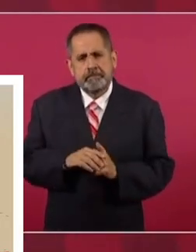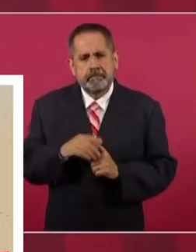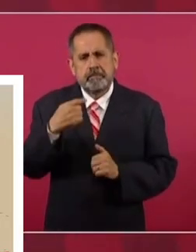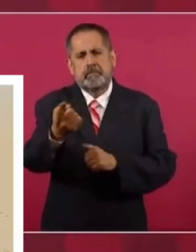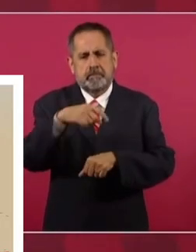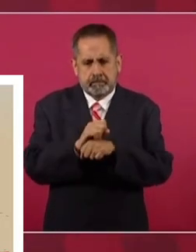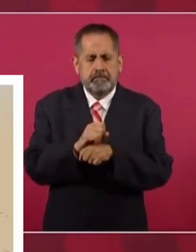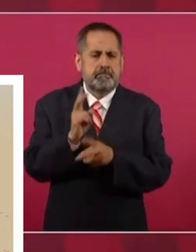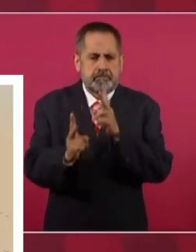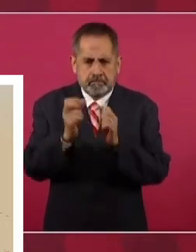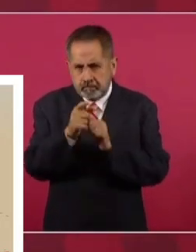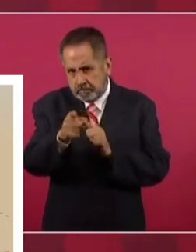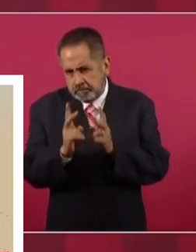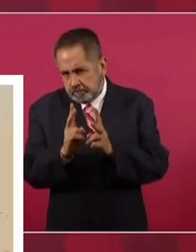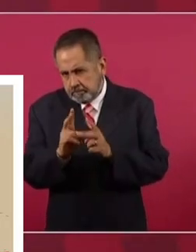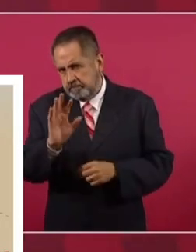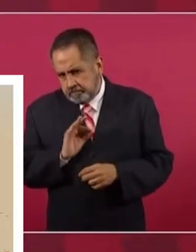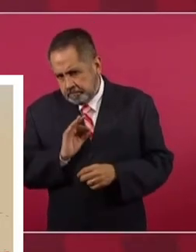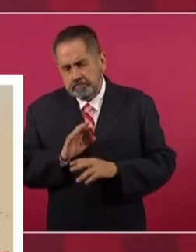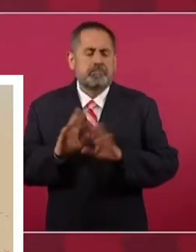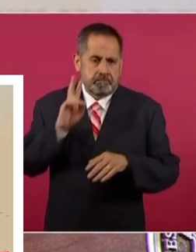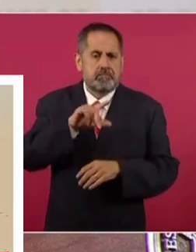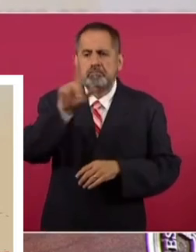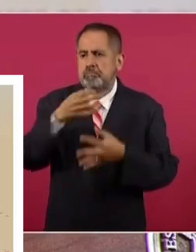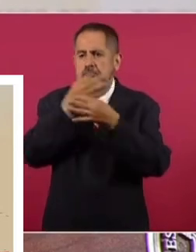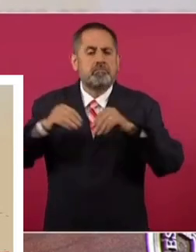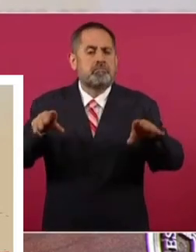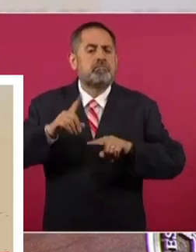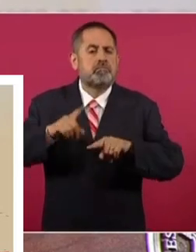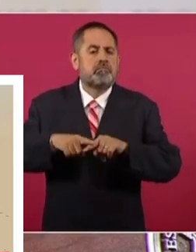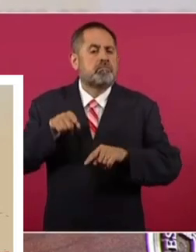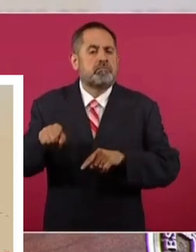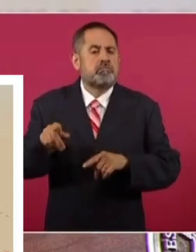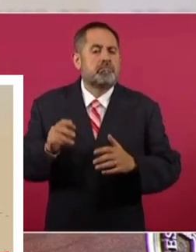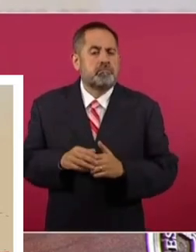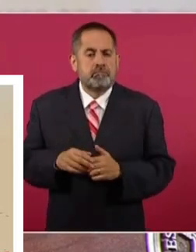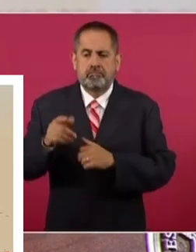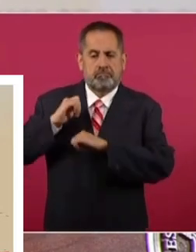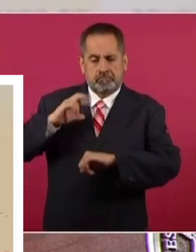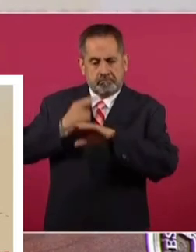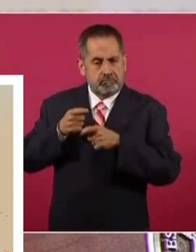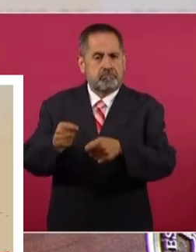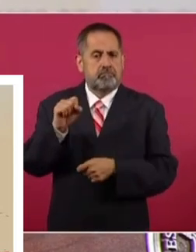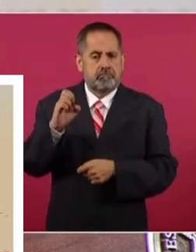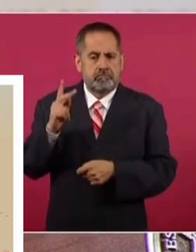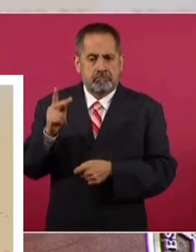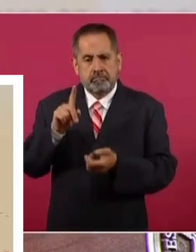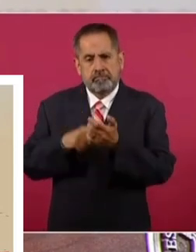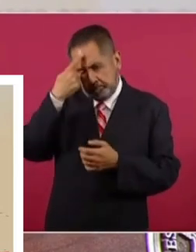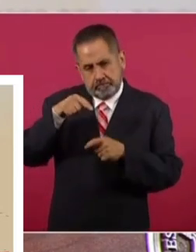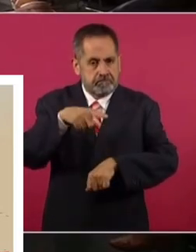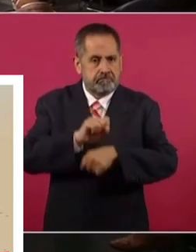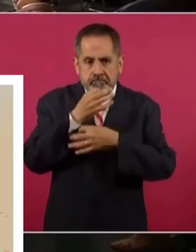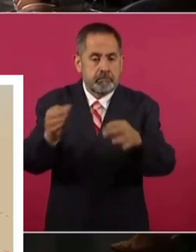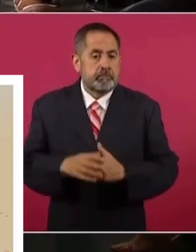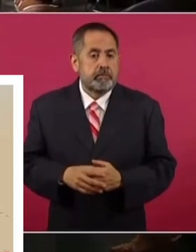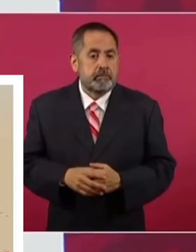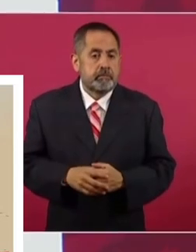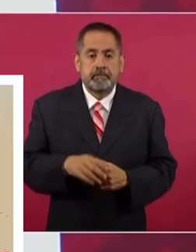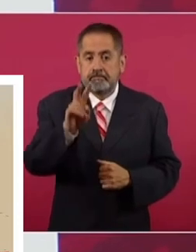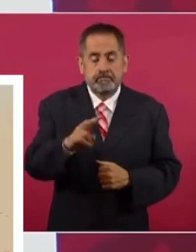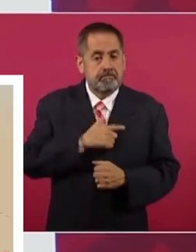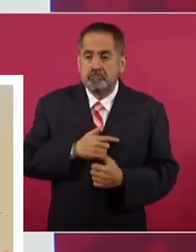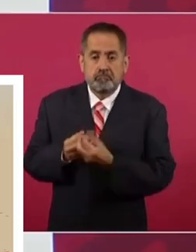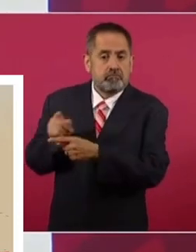la semana próxima hablo con ella y ya yo les puedo comentar quién va a ocuparse de la secretaria me gustó mucho